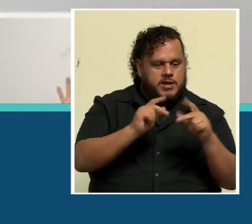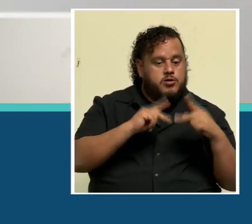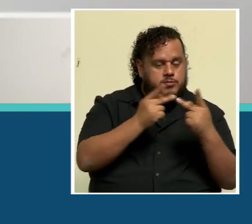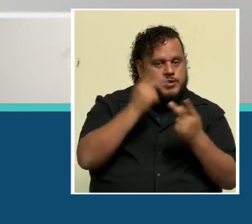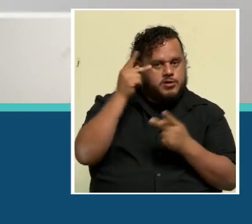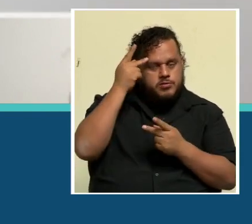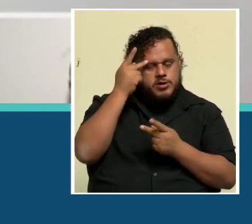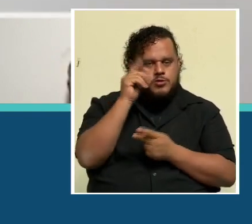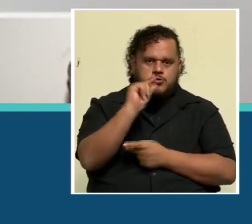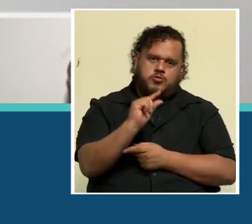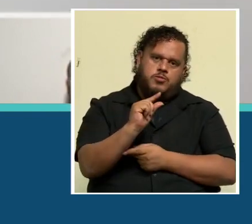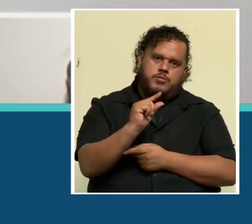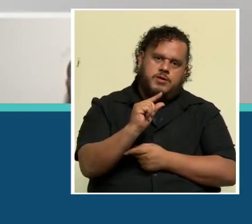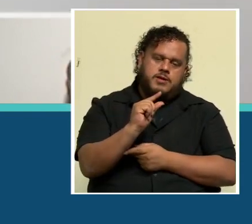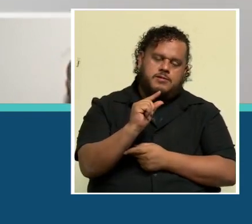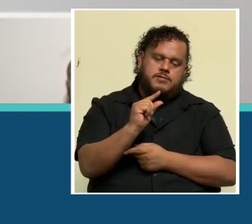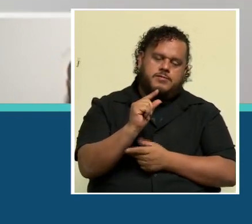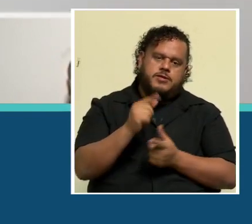Porque entonces,